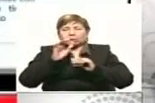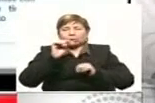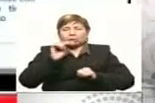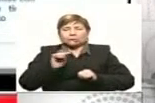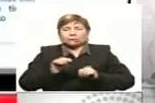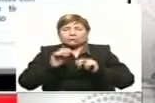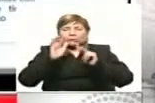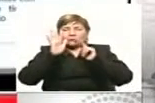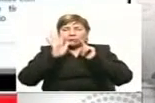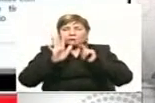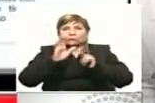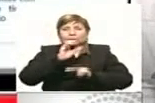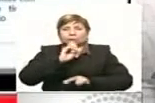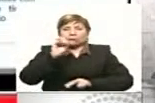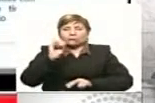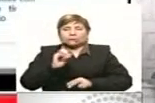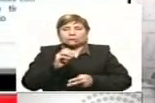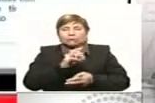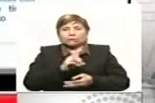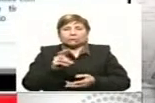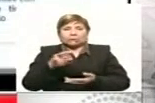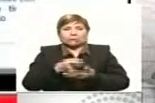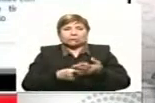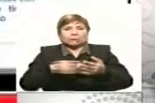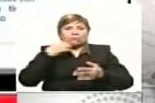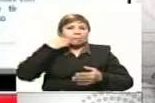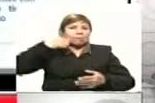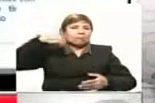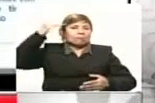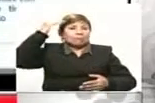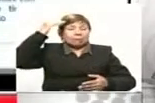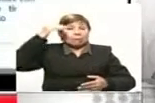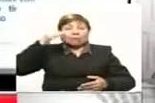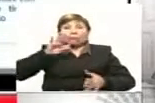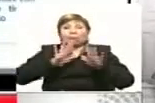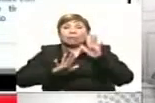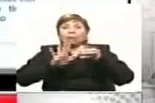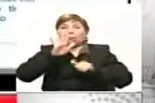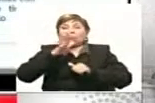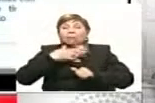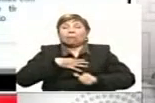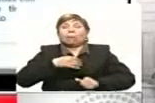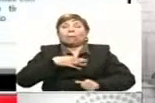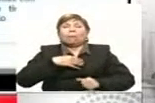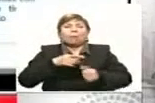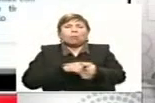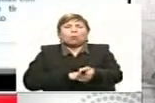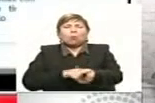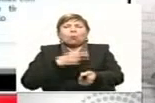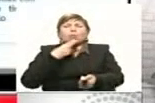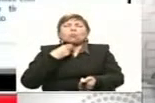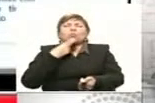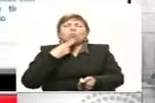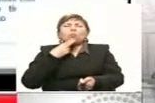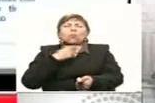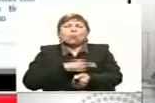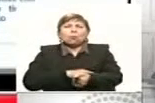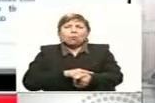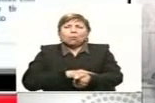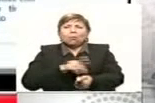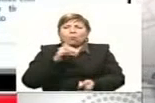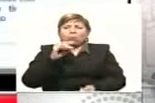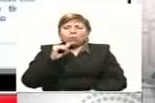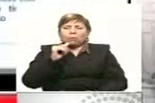69.7%, ¿no?, de las personas mayores de 15 años con diabetes mellitus que reciben